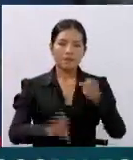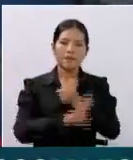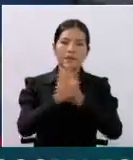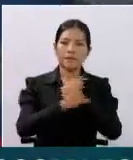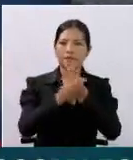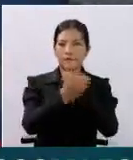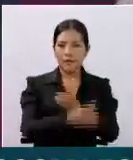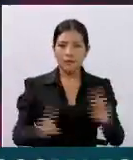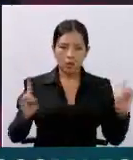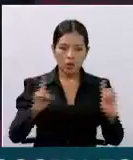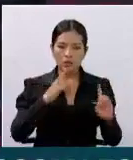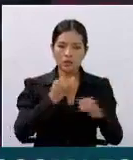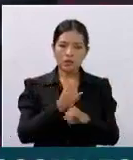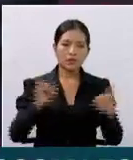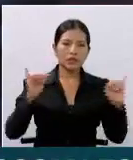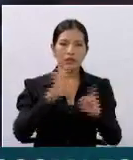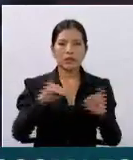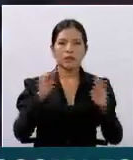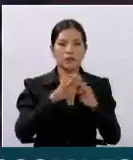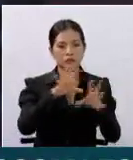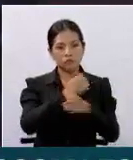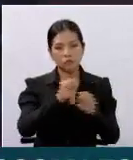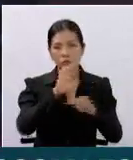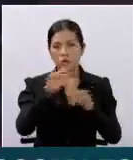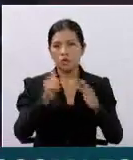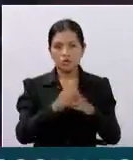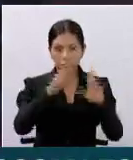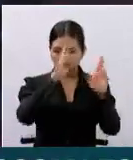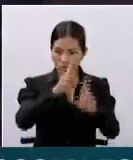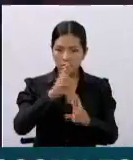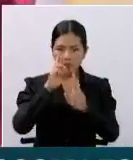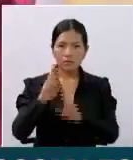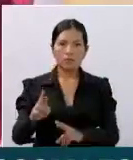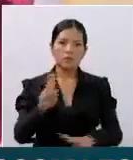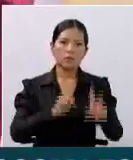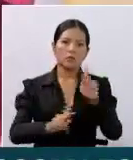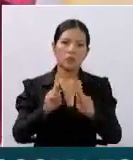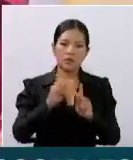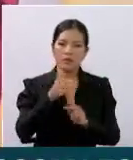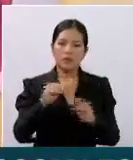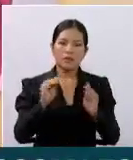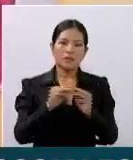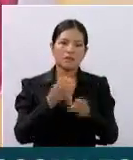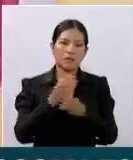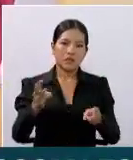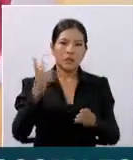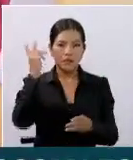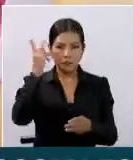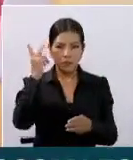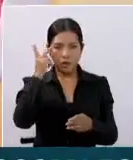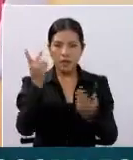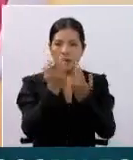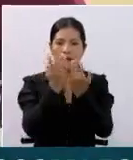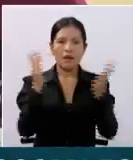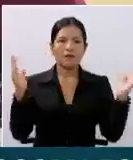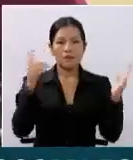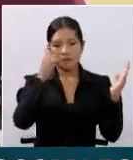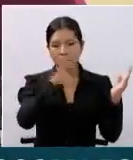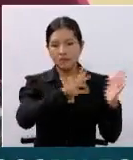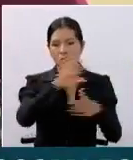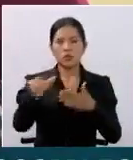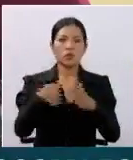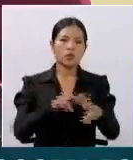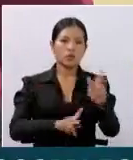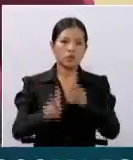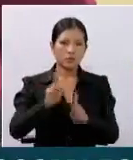la soberanía y la recuperación de la dignidad de los pueblos y el instrumento político, es abierto a toda la población. El